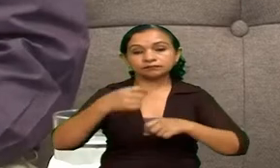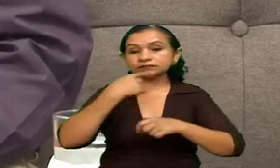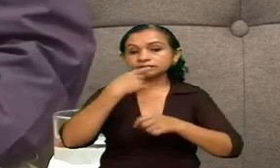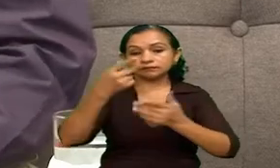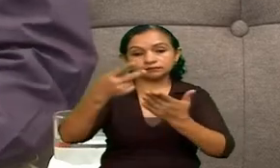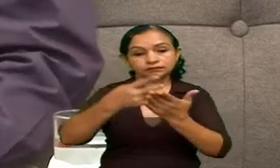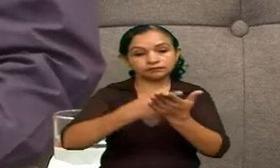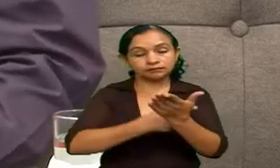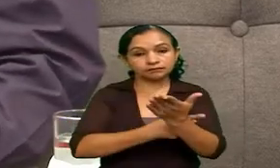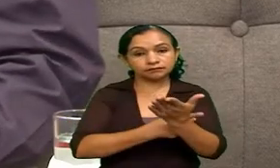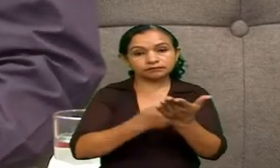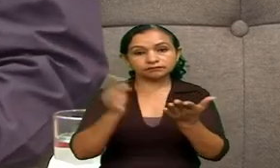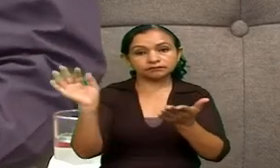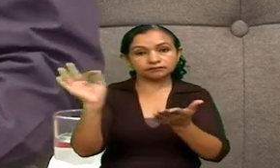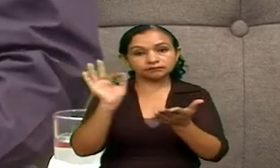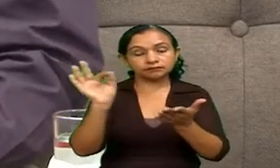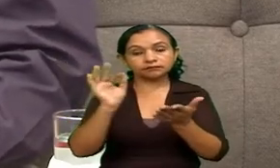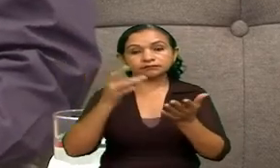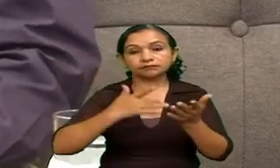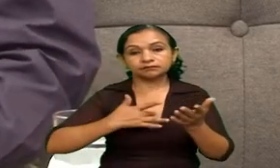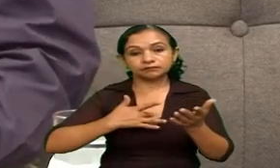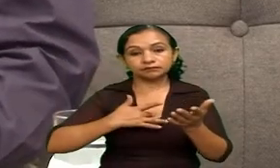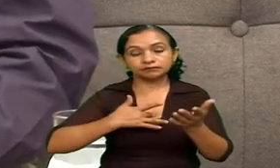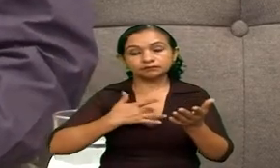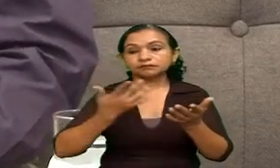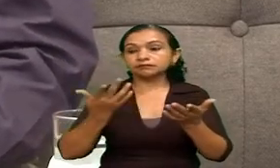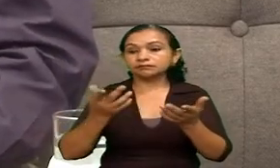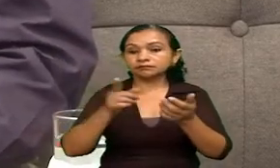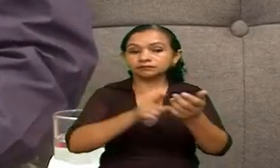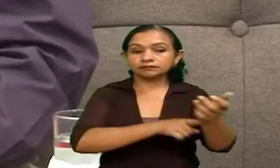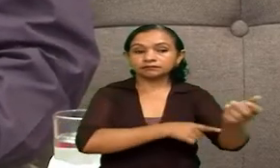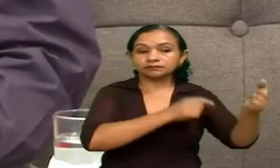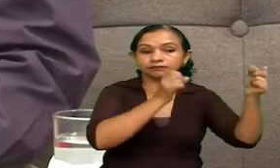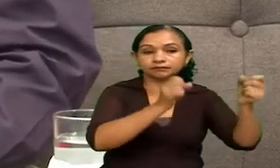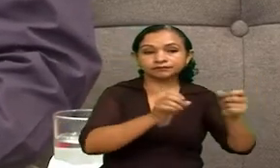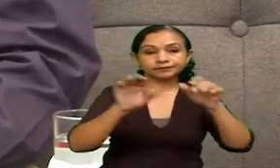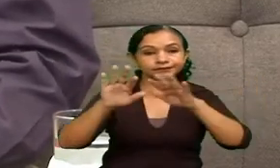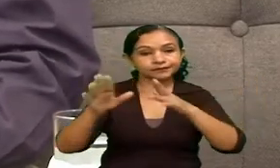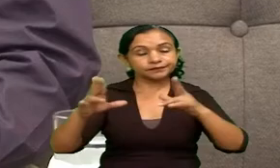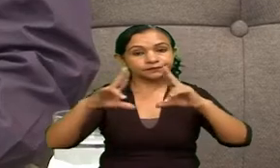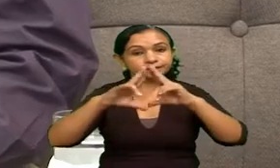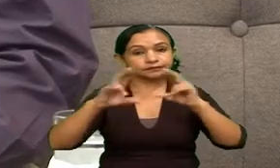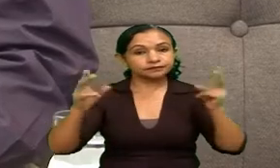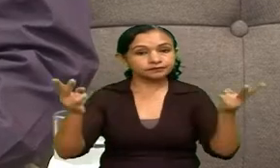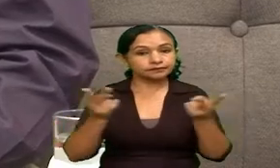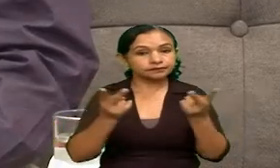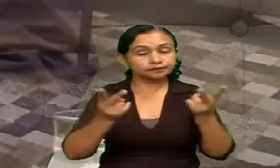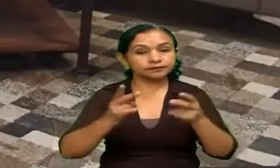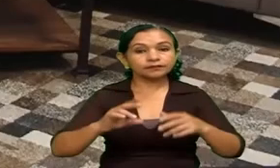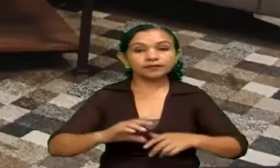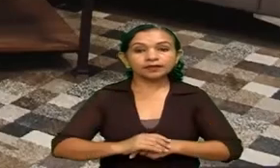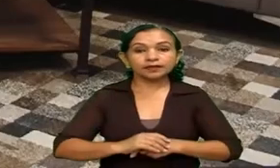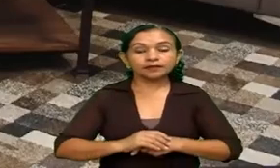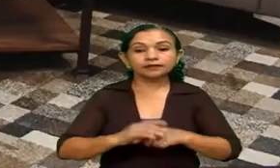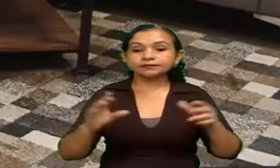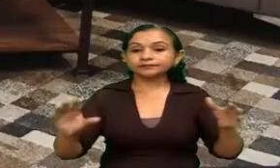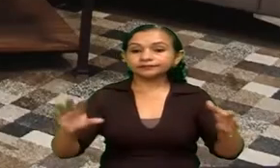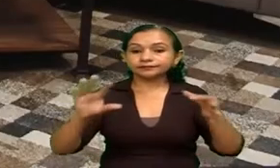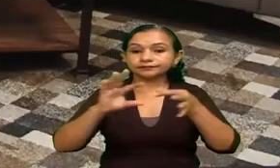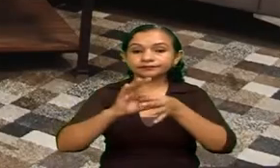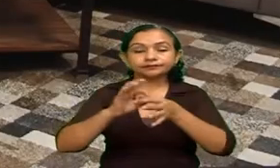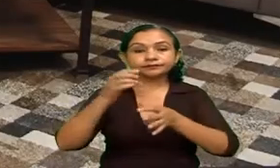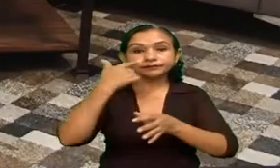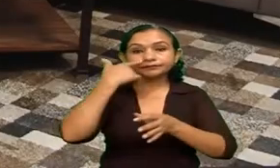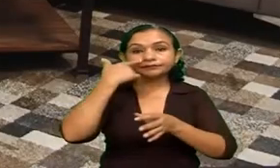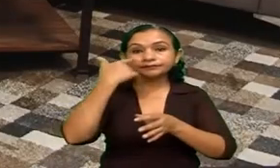proyectos, como dicen, a la medida de las necesidades de nuestros hermanas y hermanos nicaragüenses. Y dentro de esa dinámica, pues conocer un poquito